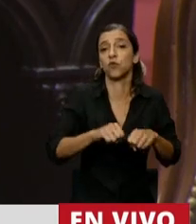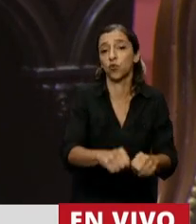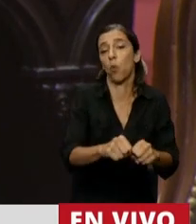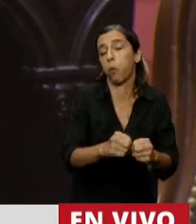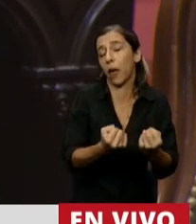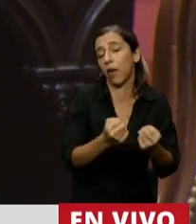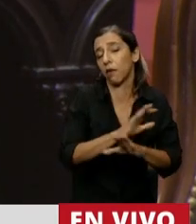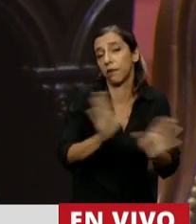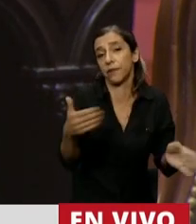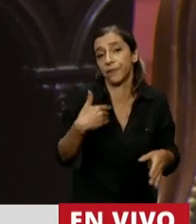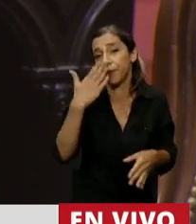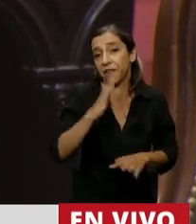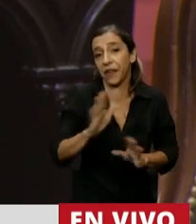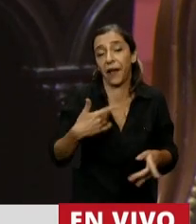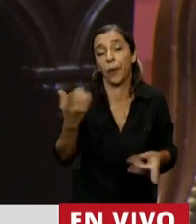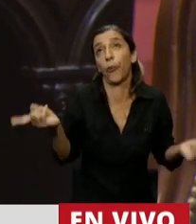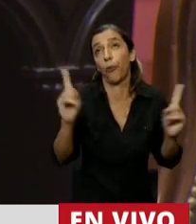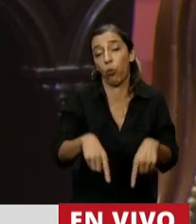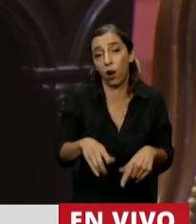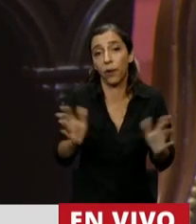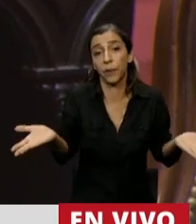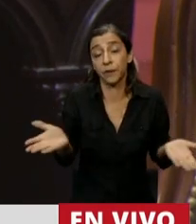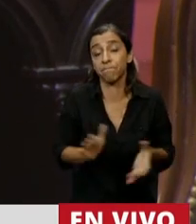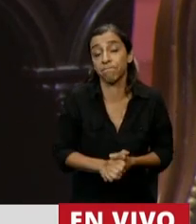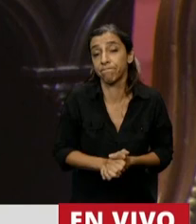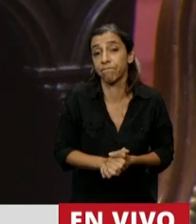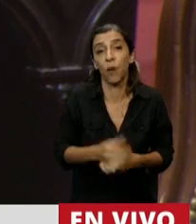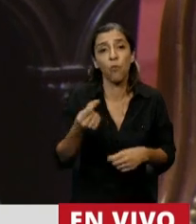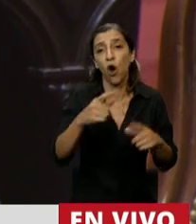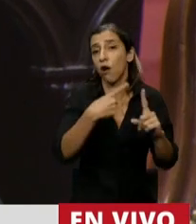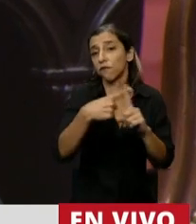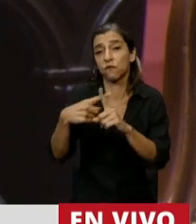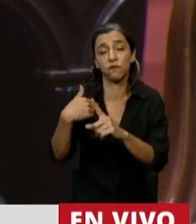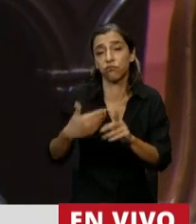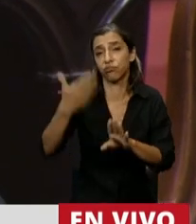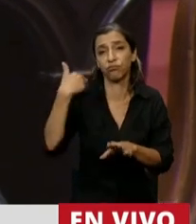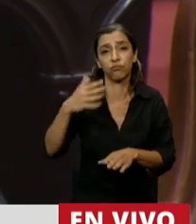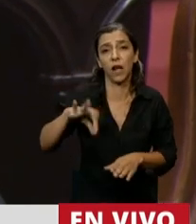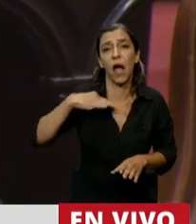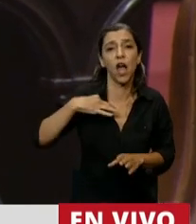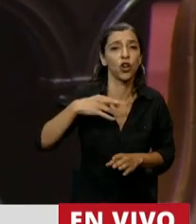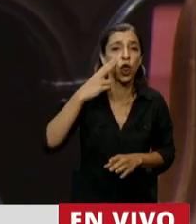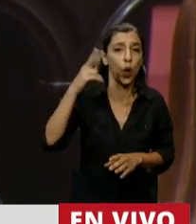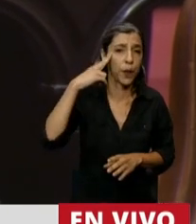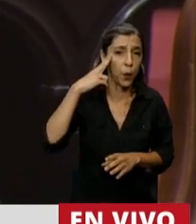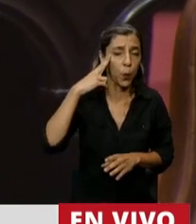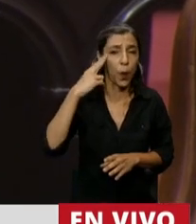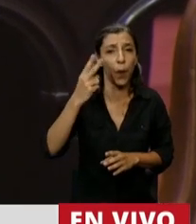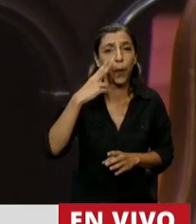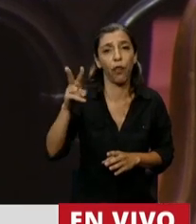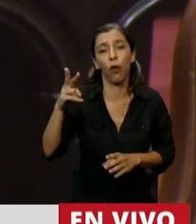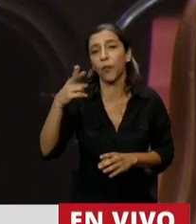sacado a las jubiladas y jubilados. Una fórmula que durante su aplicación entre el 2009 y